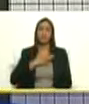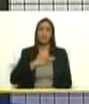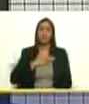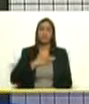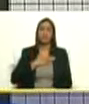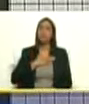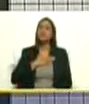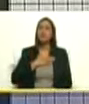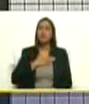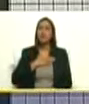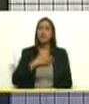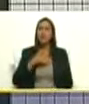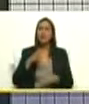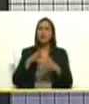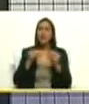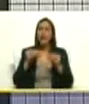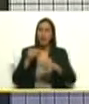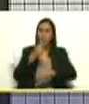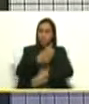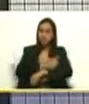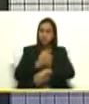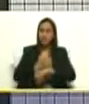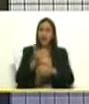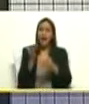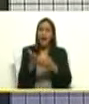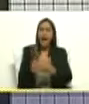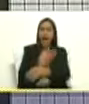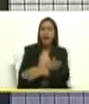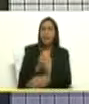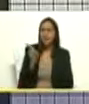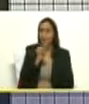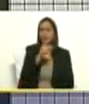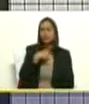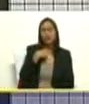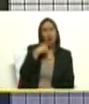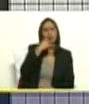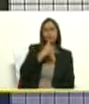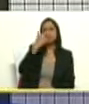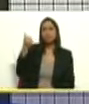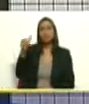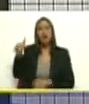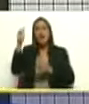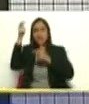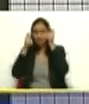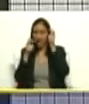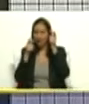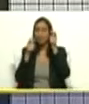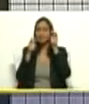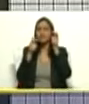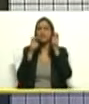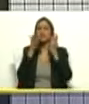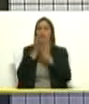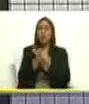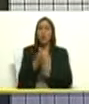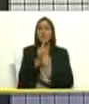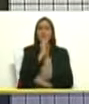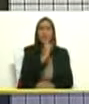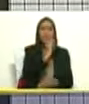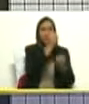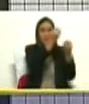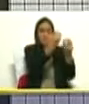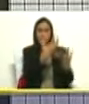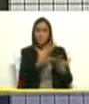movimiento quinta República y un mes antes yo llamé al comandante Chávez porque me llegó información de primera nivel yo